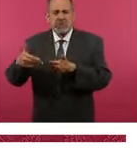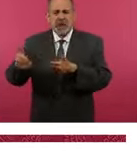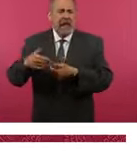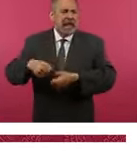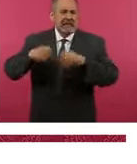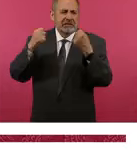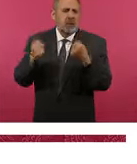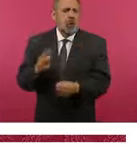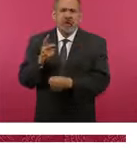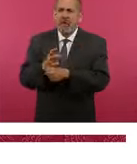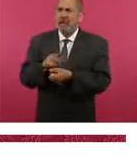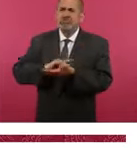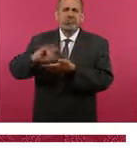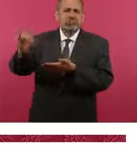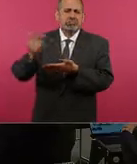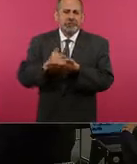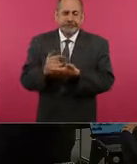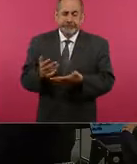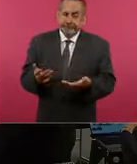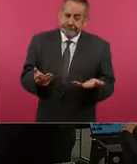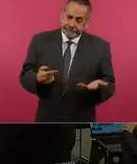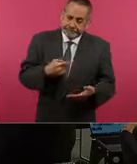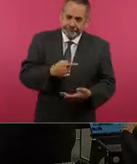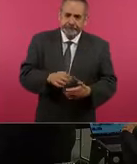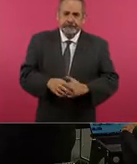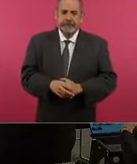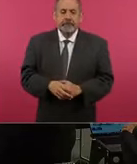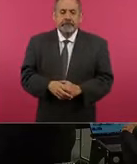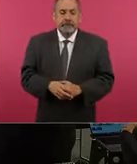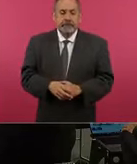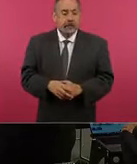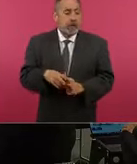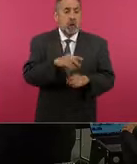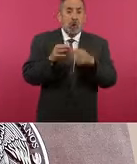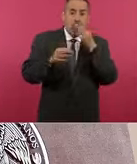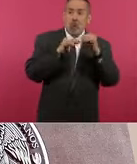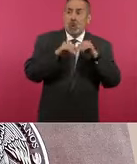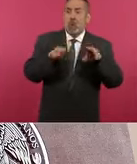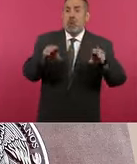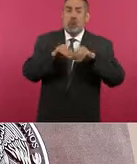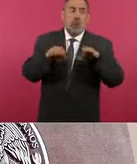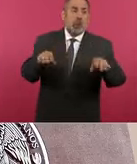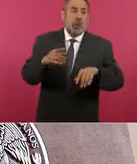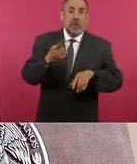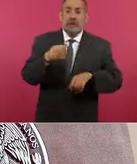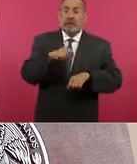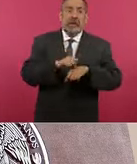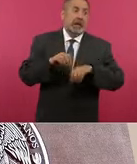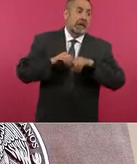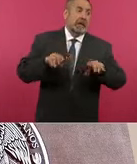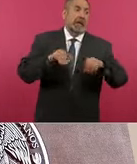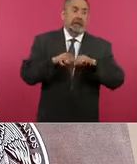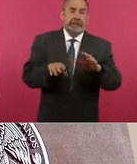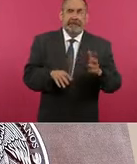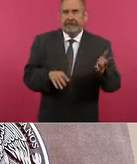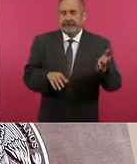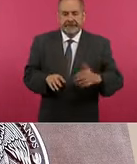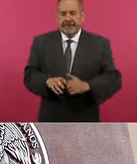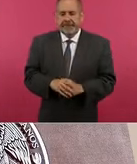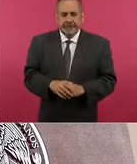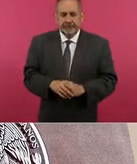seguridad. Bueno, hasta aquí esta que se difundió mucho esta semana en las redes sociales, pero vamos